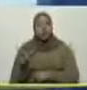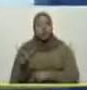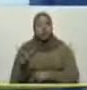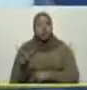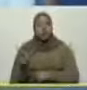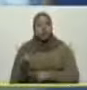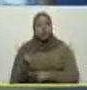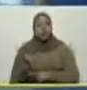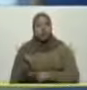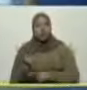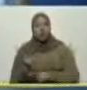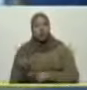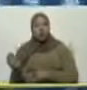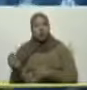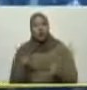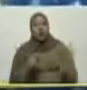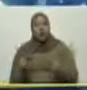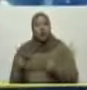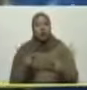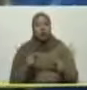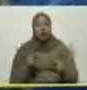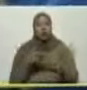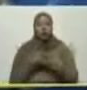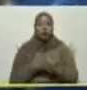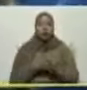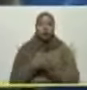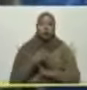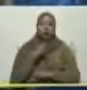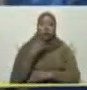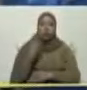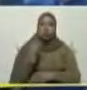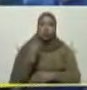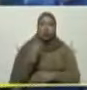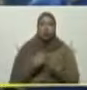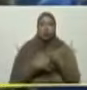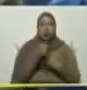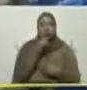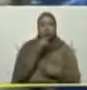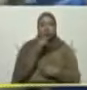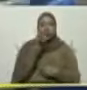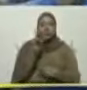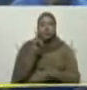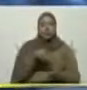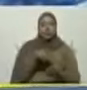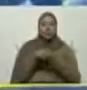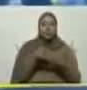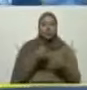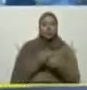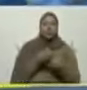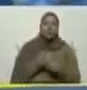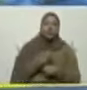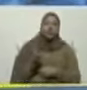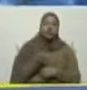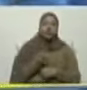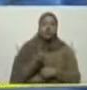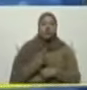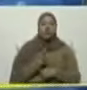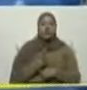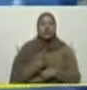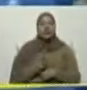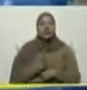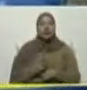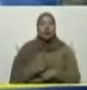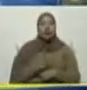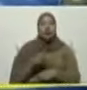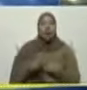dicho un diálogo en cuatro niveles pero con todo el país no con las